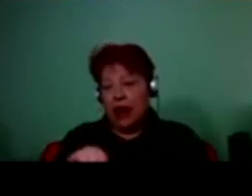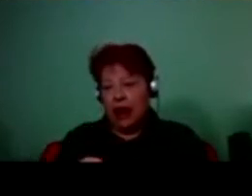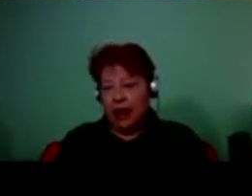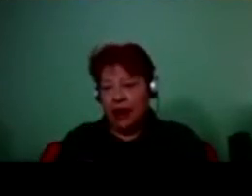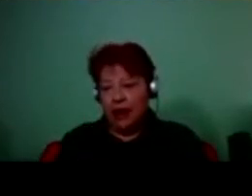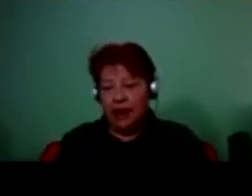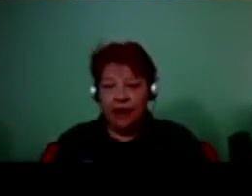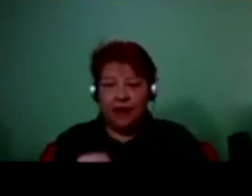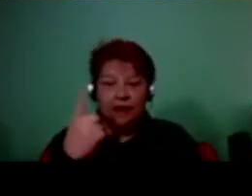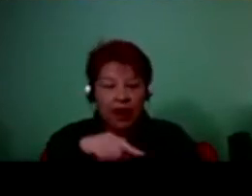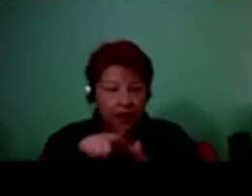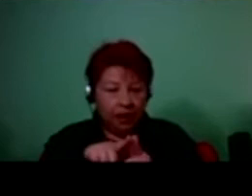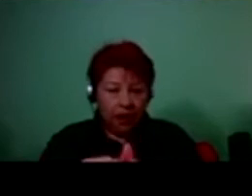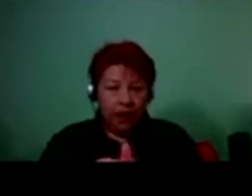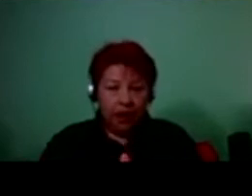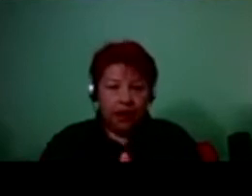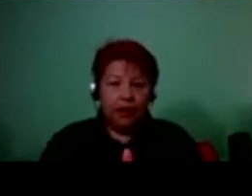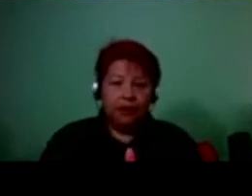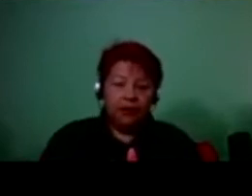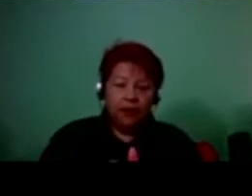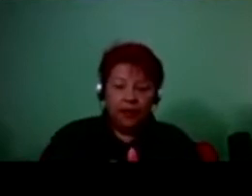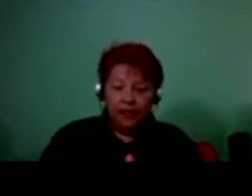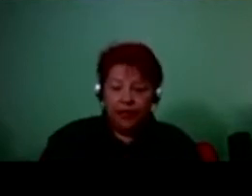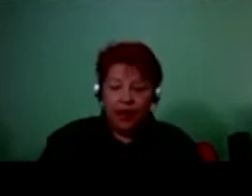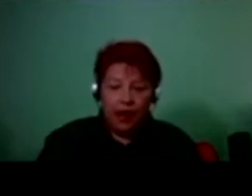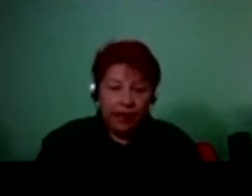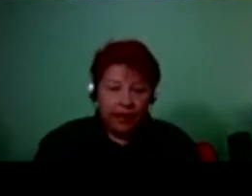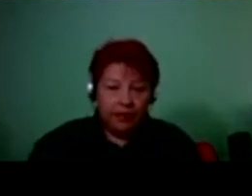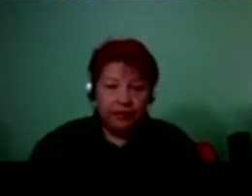para continuar con esta intervención.